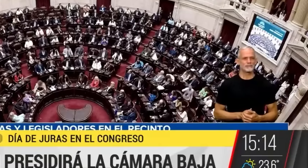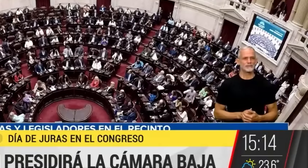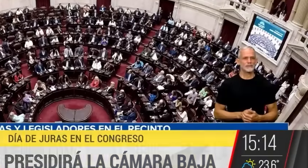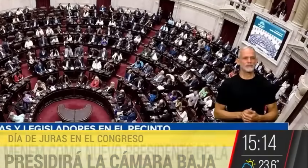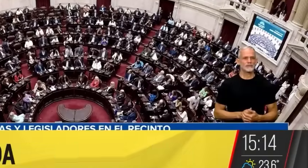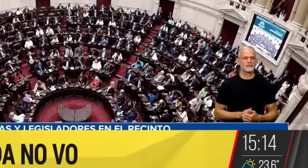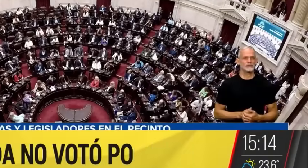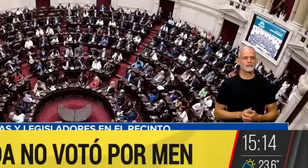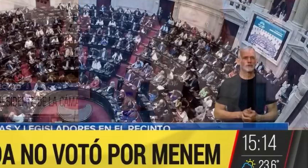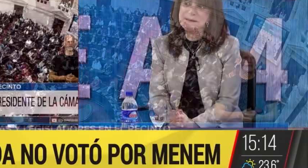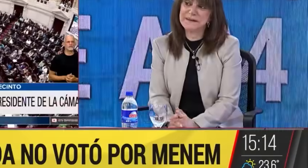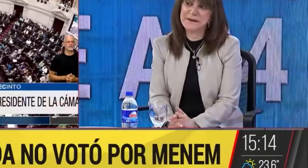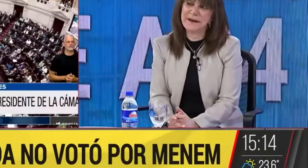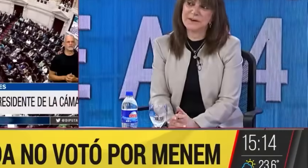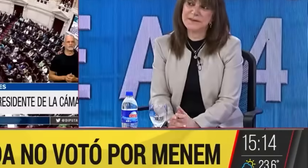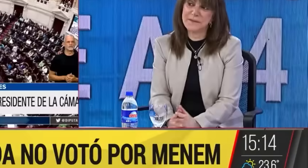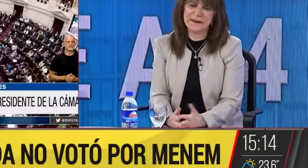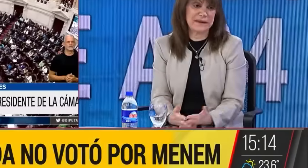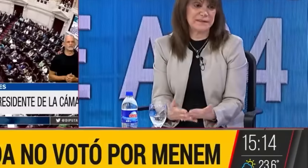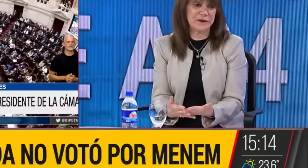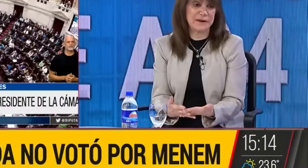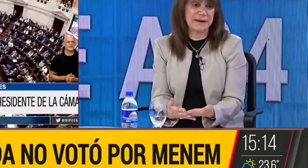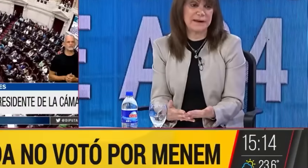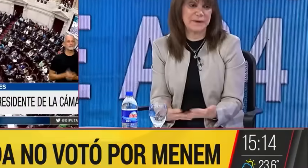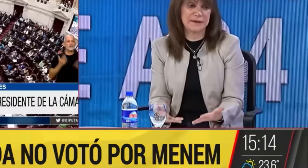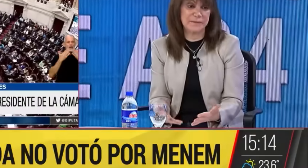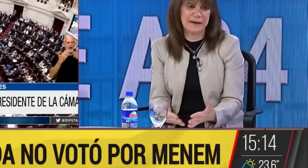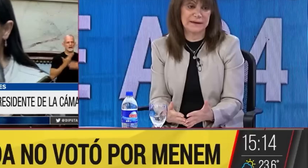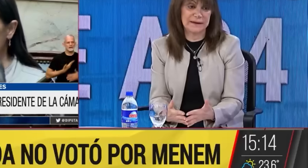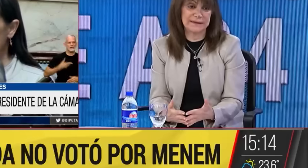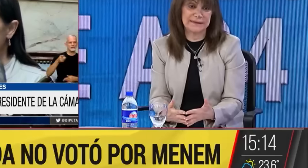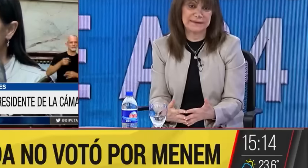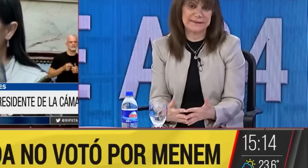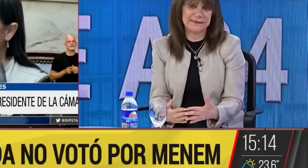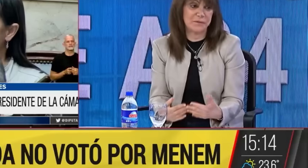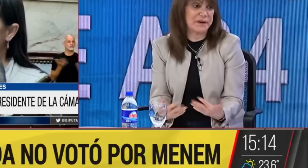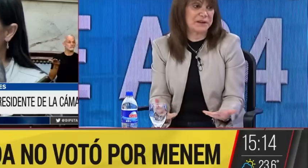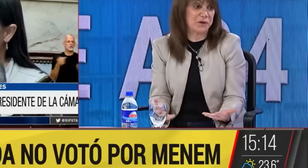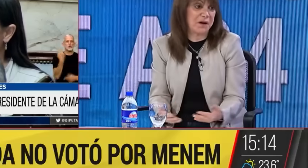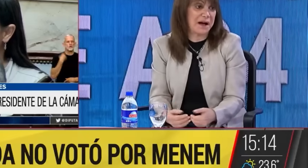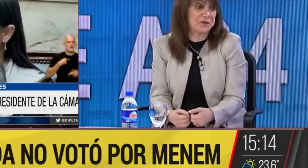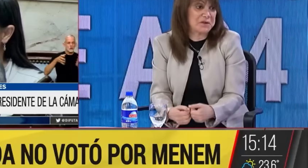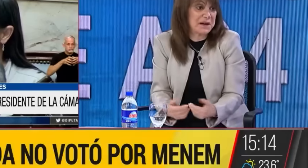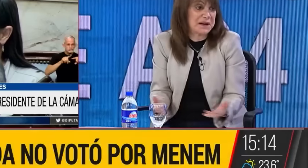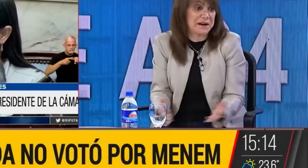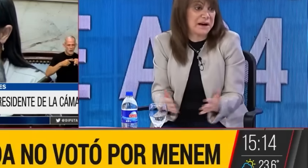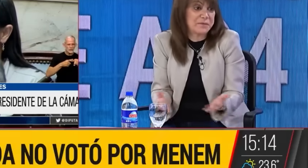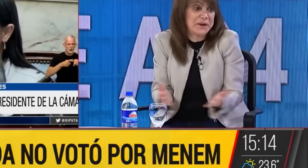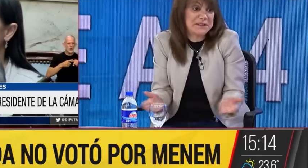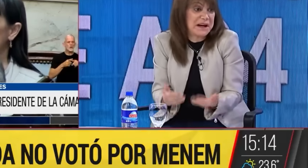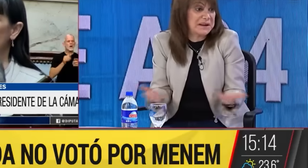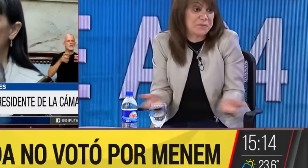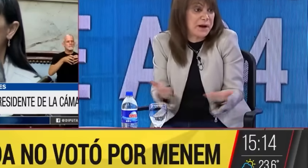¿eh? Sí, probablemente sea el clima. Lo que llama la atención es que Bregman se está oponiendo a cosas que